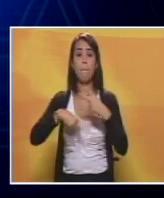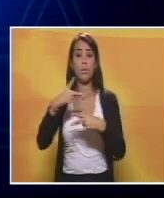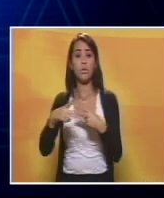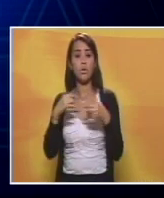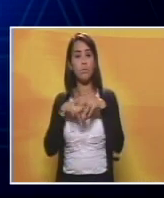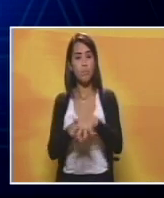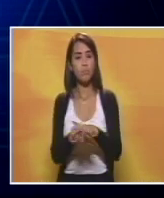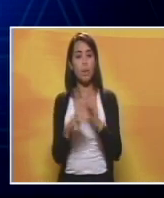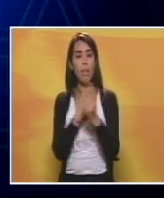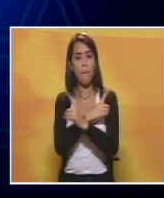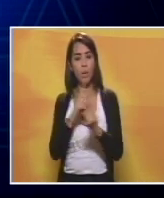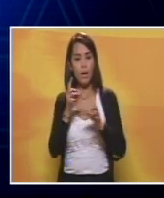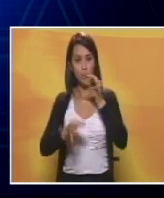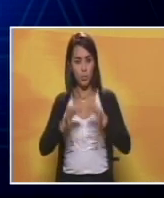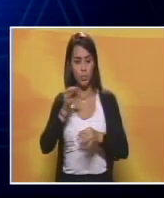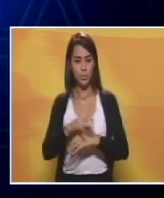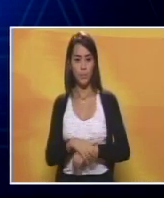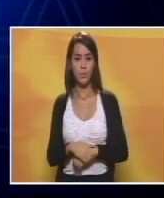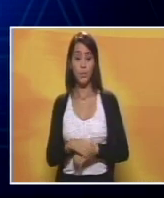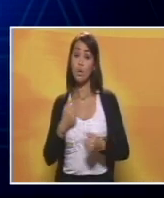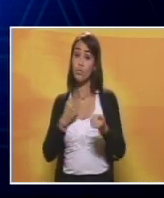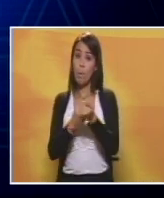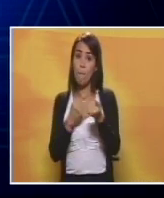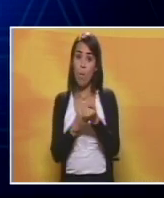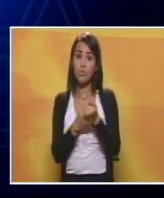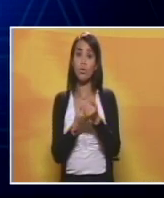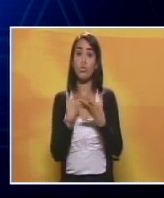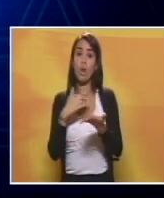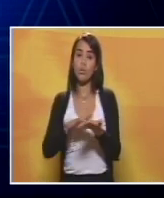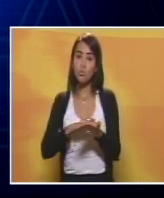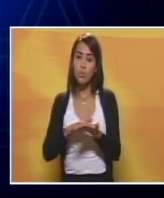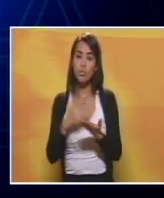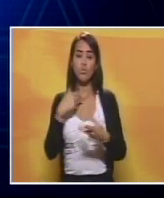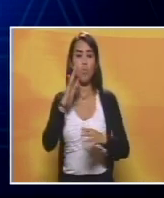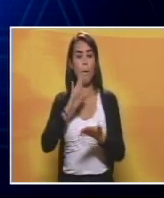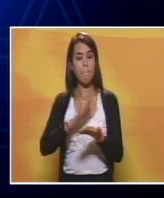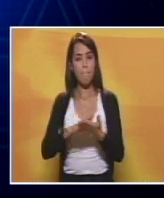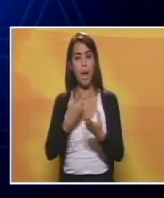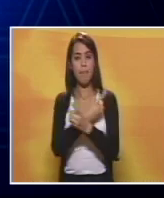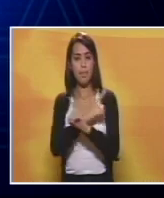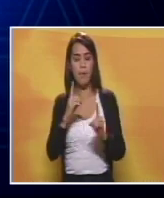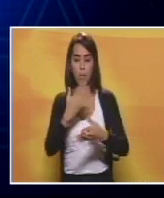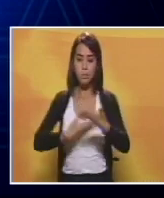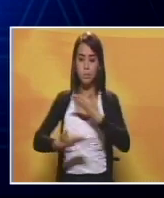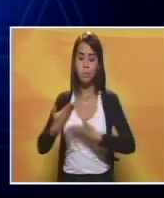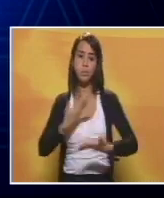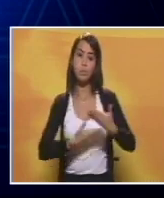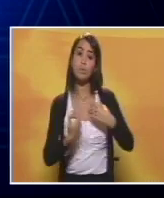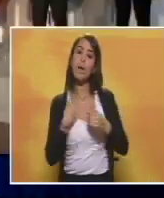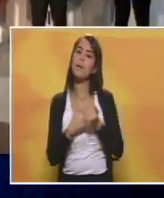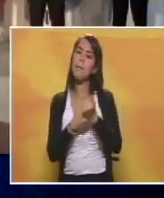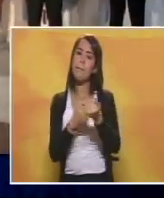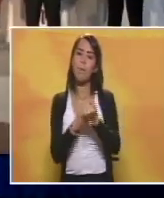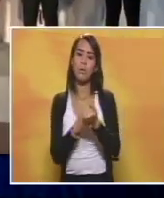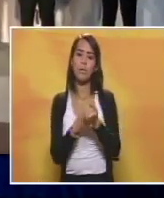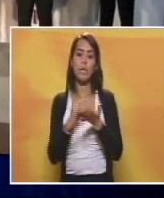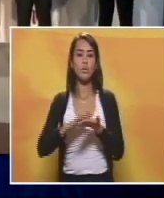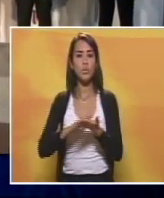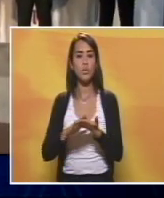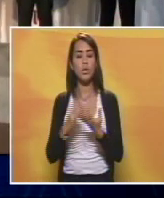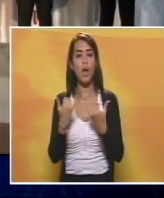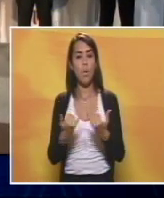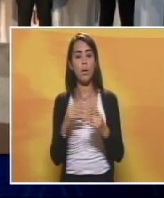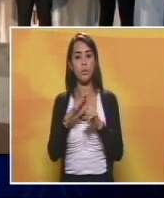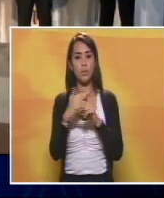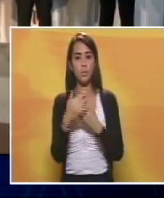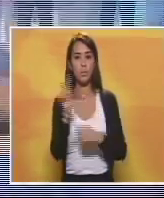inclusivo justo y democrático ratificaron su apoyo hacia una solución pacífica y negociada y democrática que ayude a solventar la actual situación